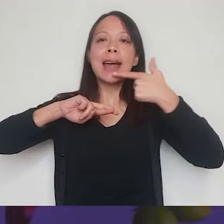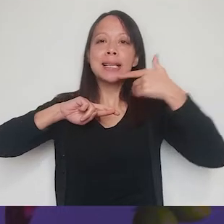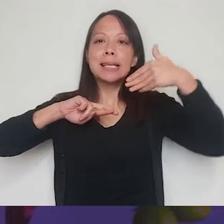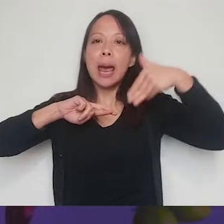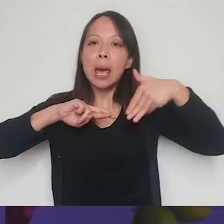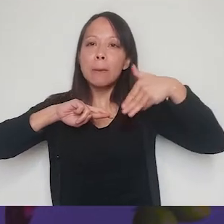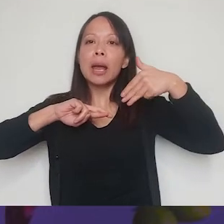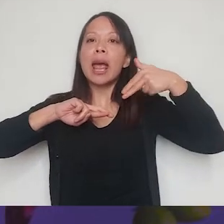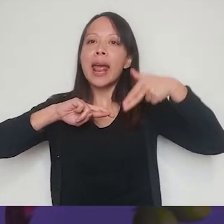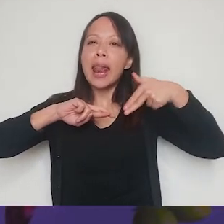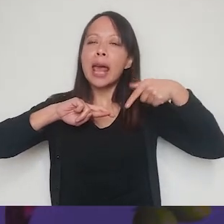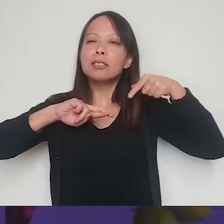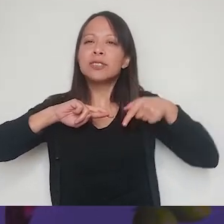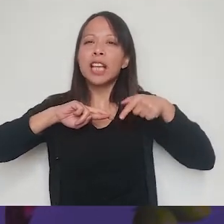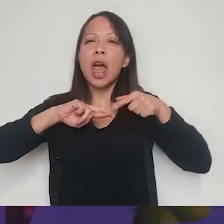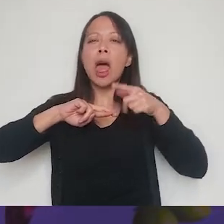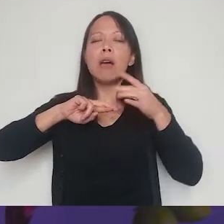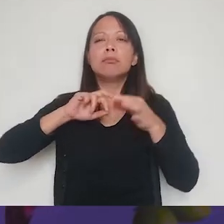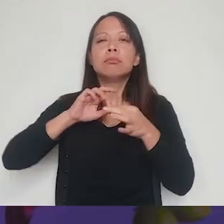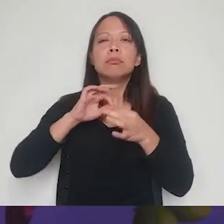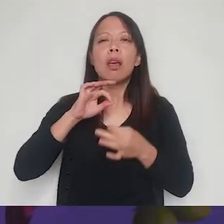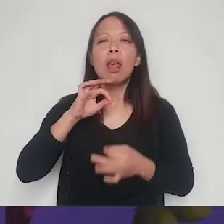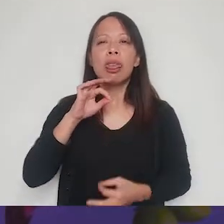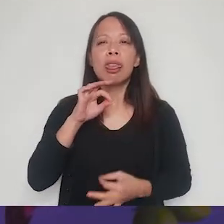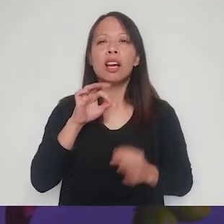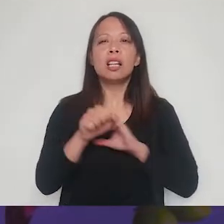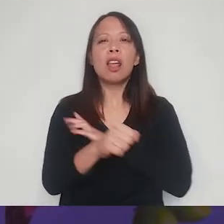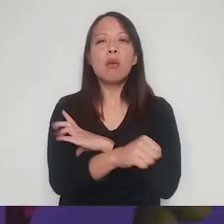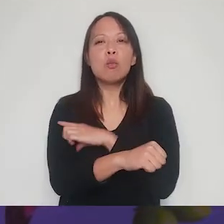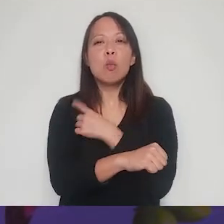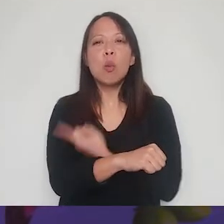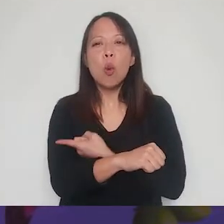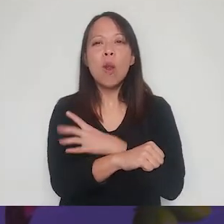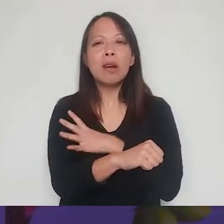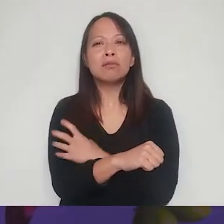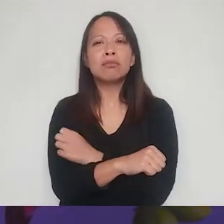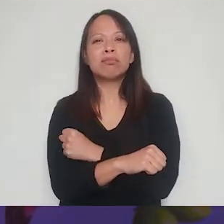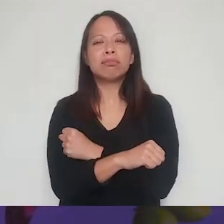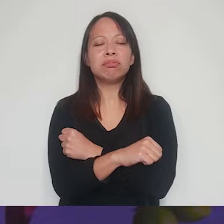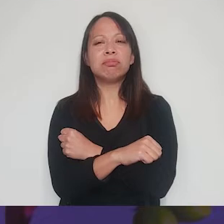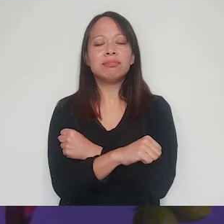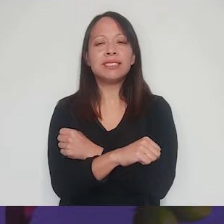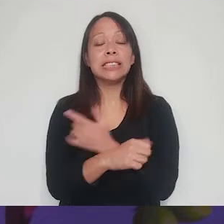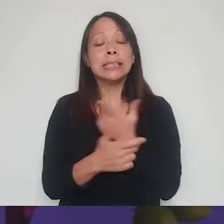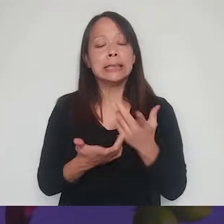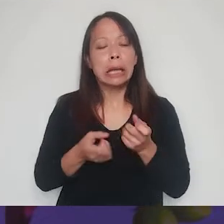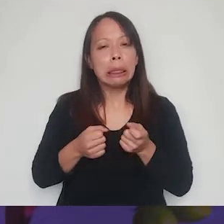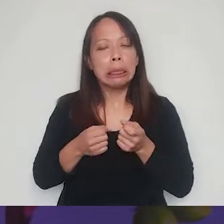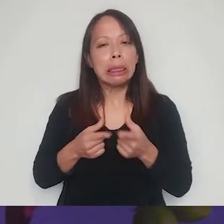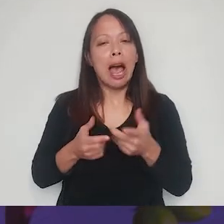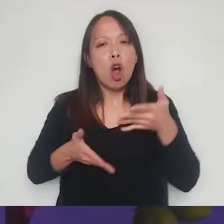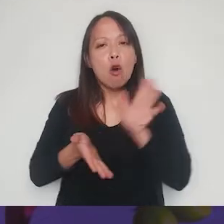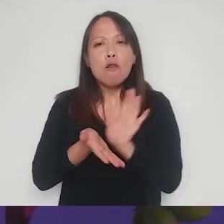a ver enseguida, es la atrofia muscular producida porque las motoneuronas, las neuronas que tienen que inervar las